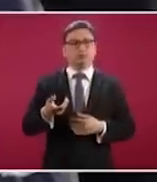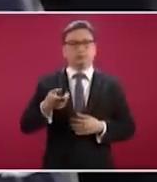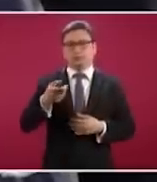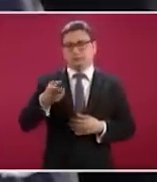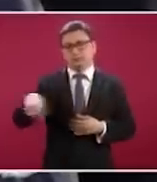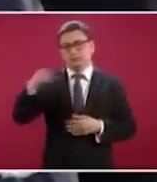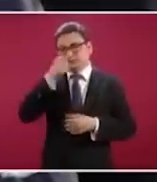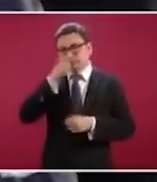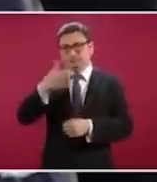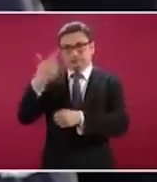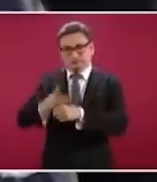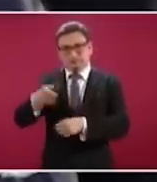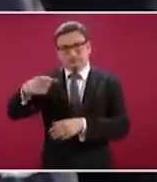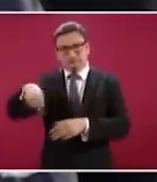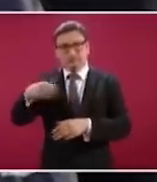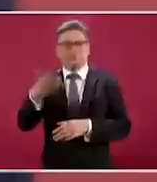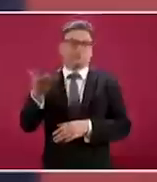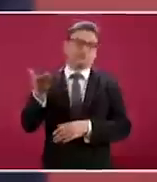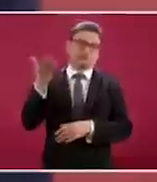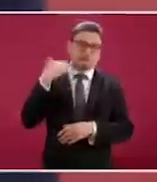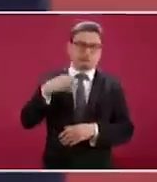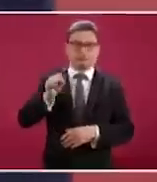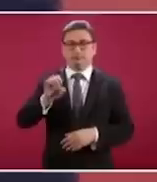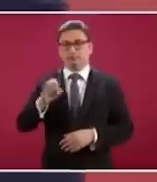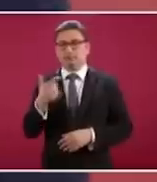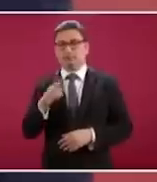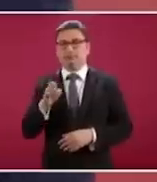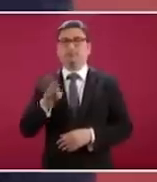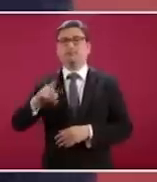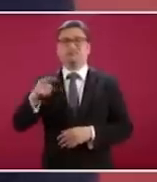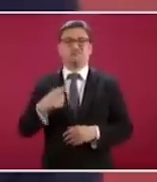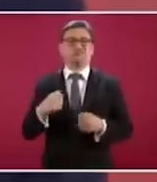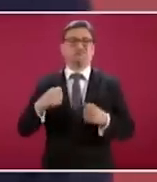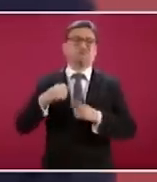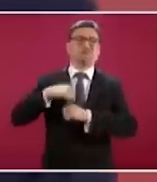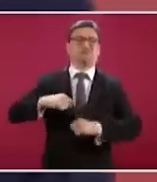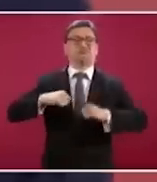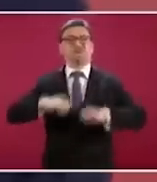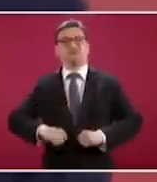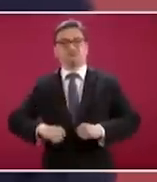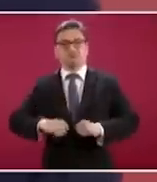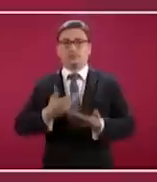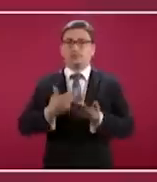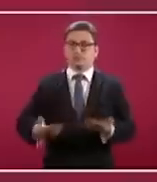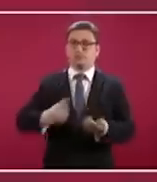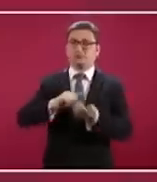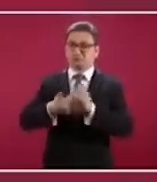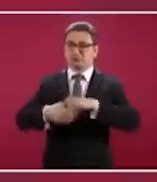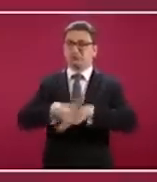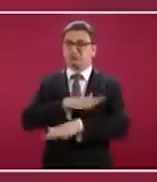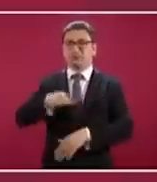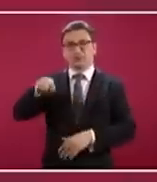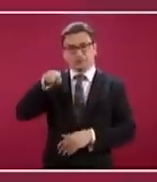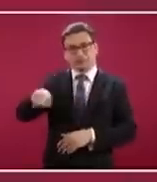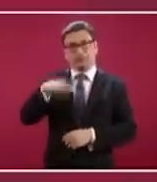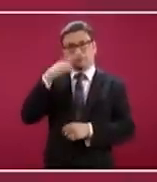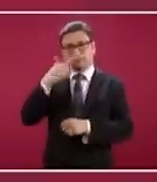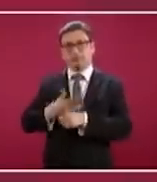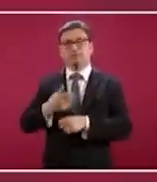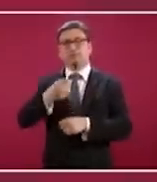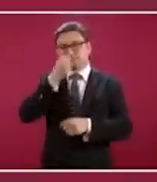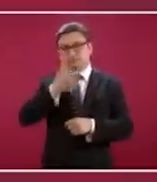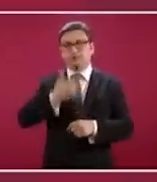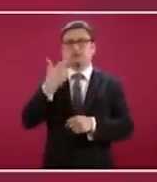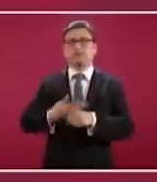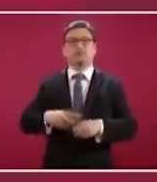esa secretaría caracterizada por su autoritarismo, es ahora la Secretaría de